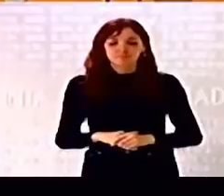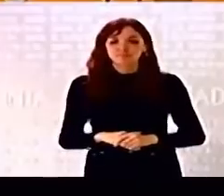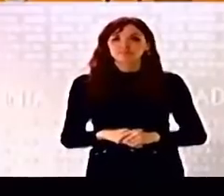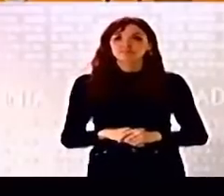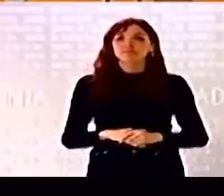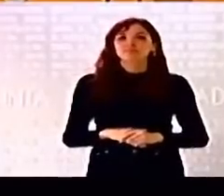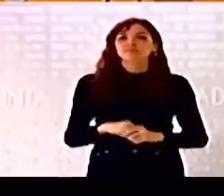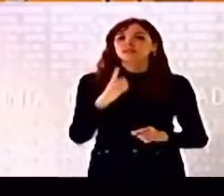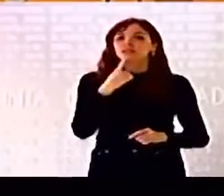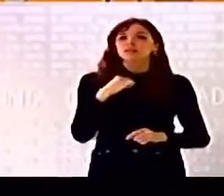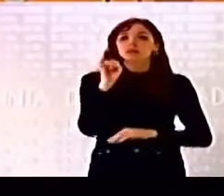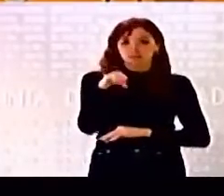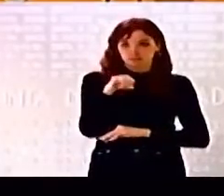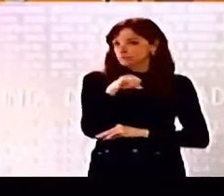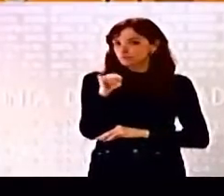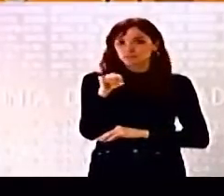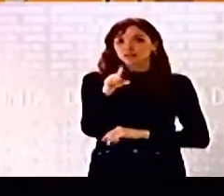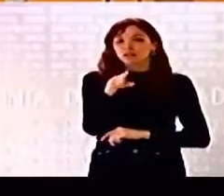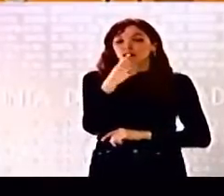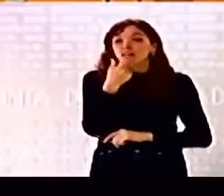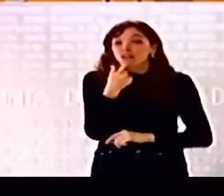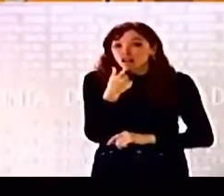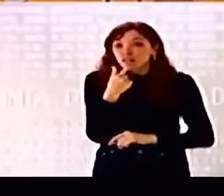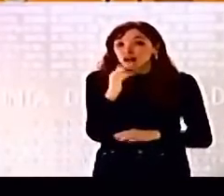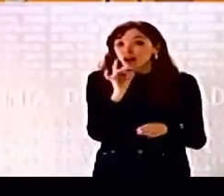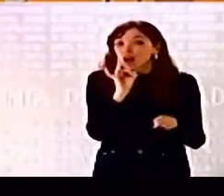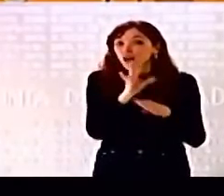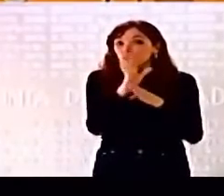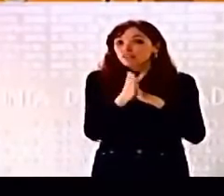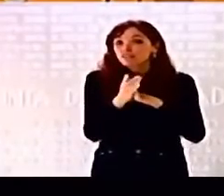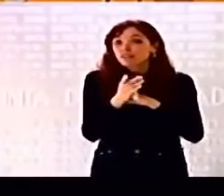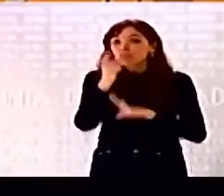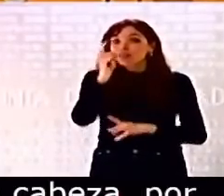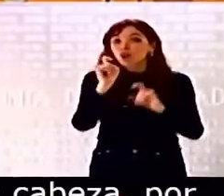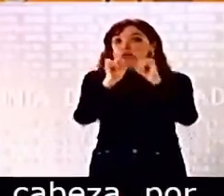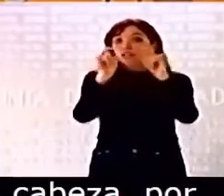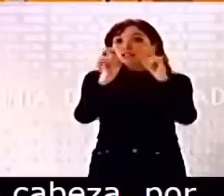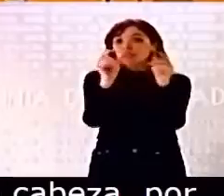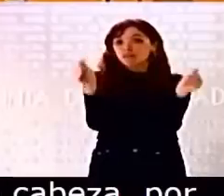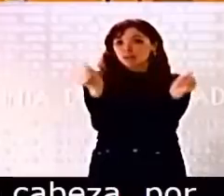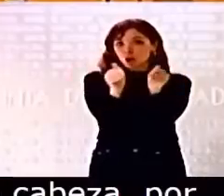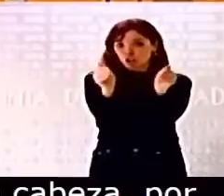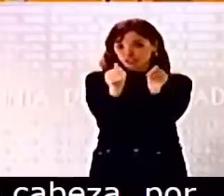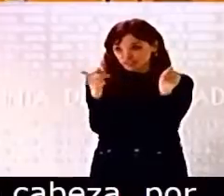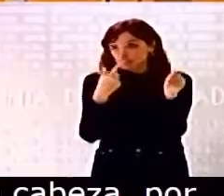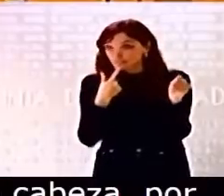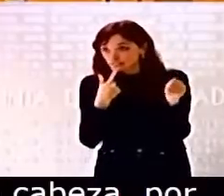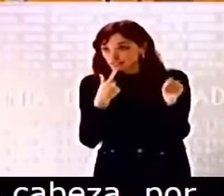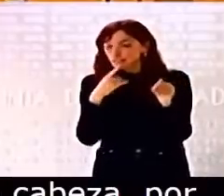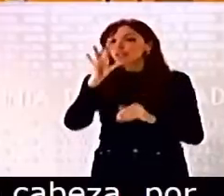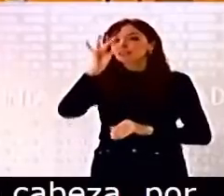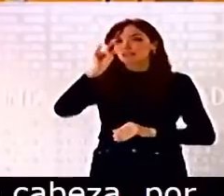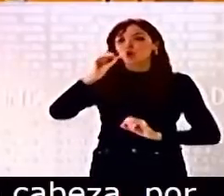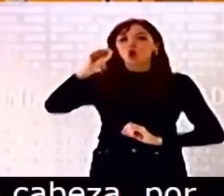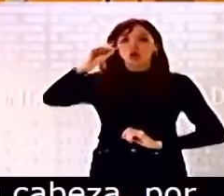Confírmeme con la cabeza, por favor. ¿Se refiere usted a la carta de la Federación de Entidades Locales Menores? Sí.